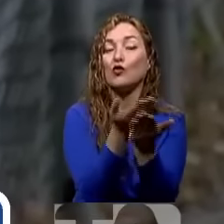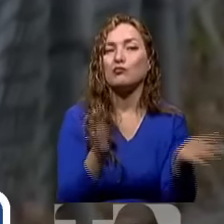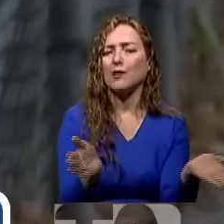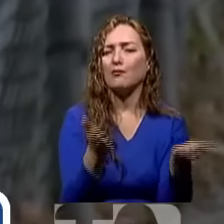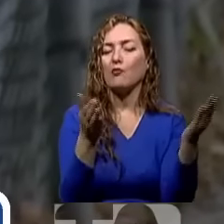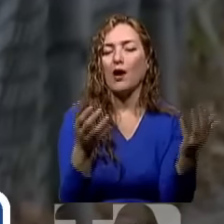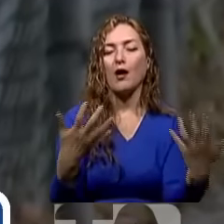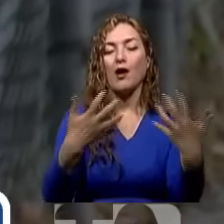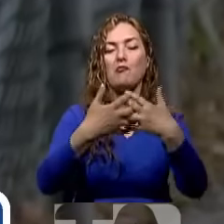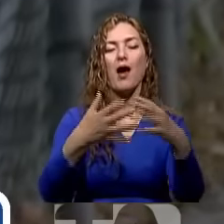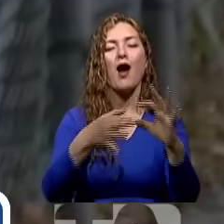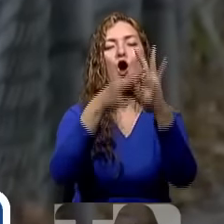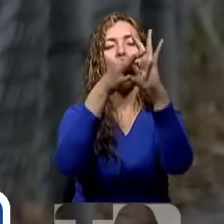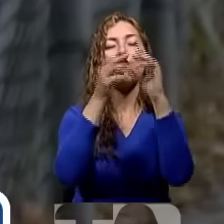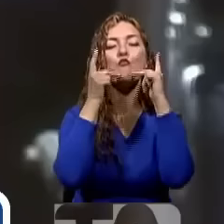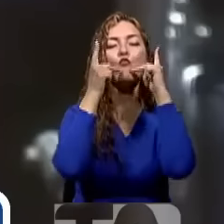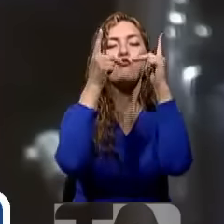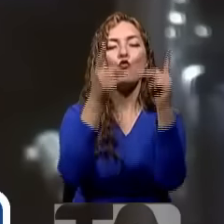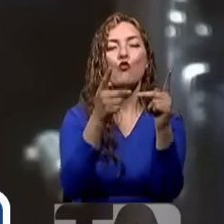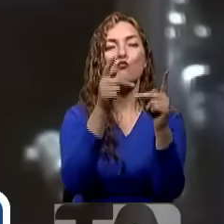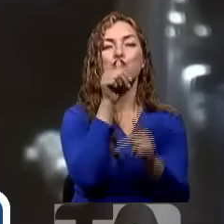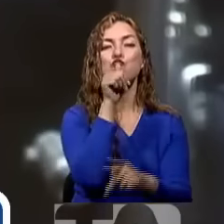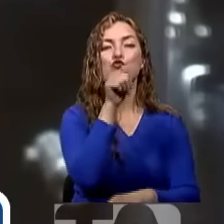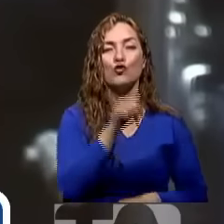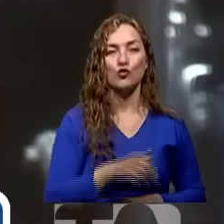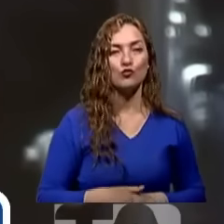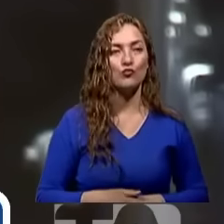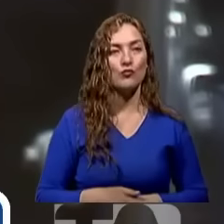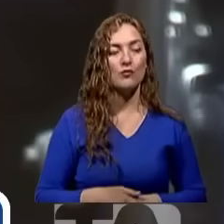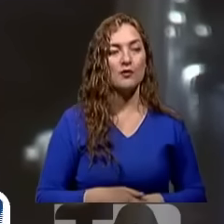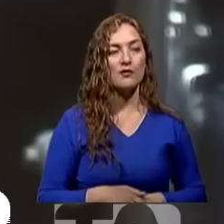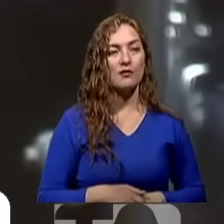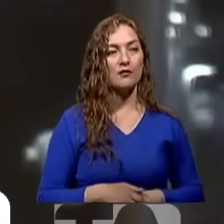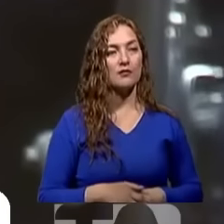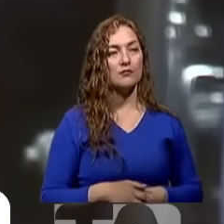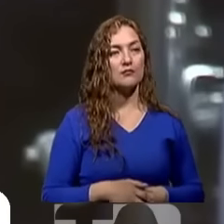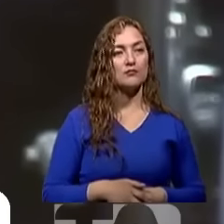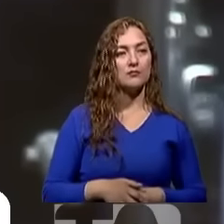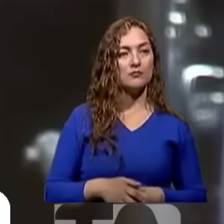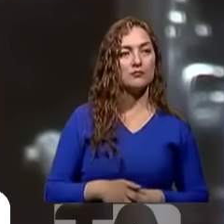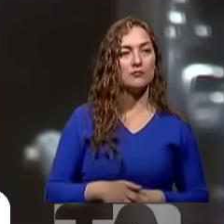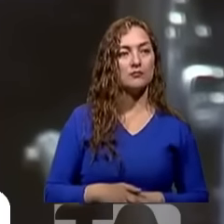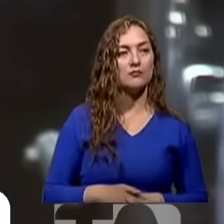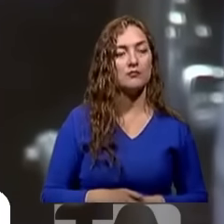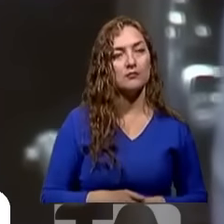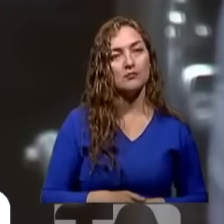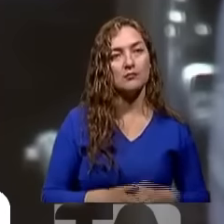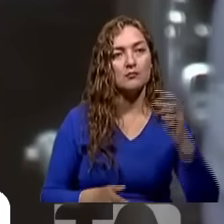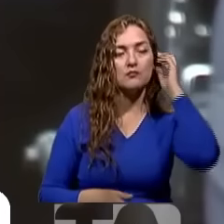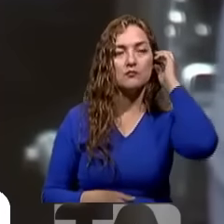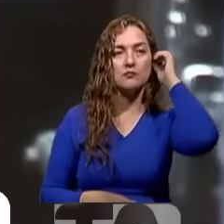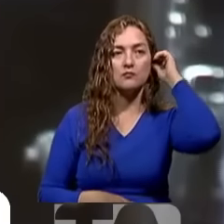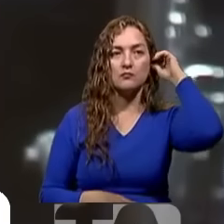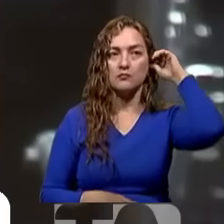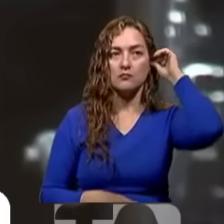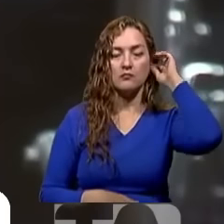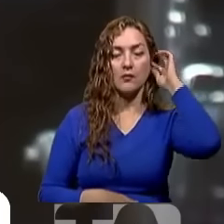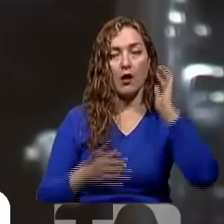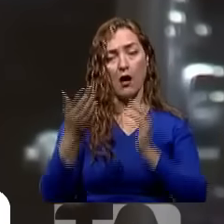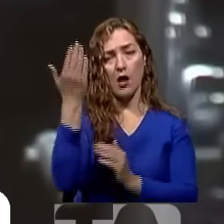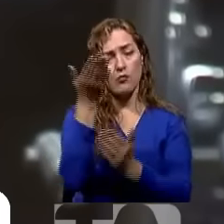las alianzas público-privadas en Quito. Rescato y saludo el hecho de que el espectro de la ordenanza propuesta por la alcaldía